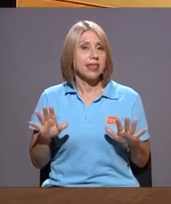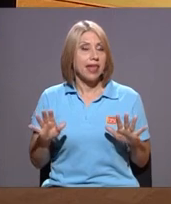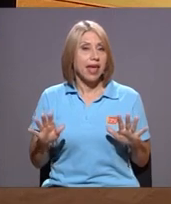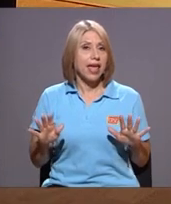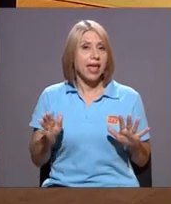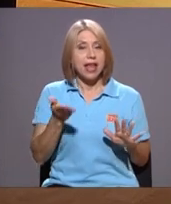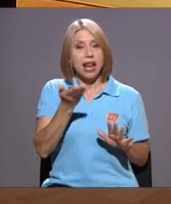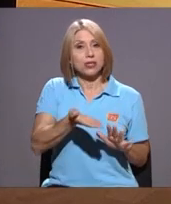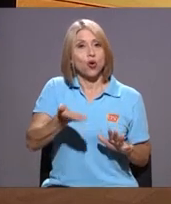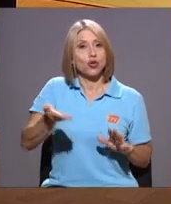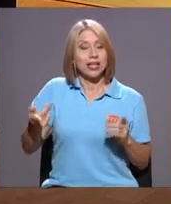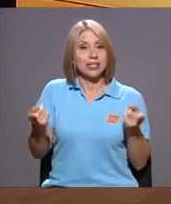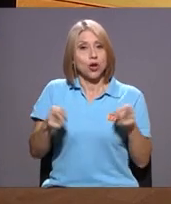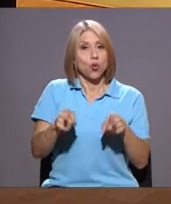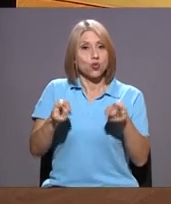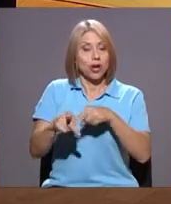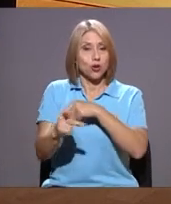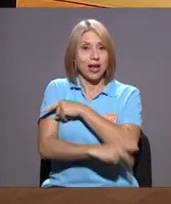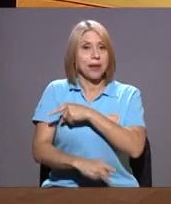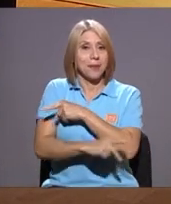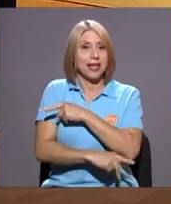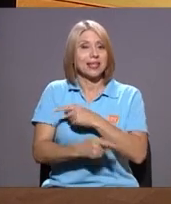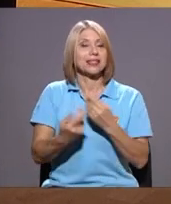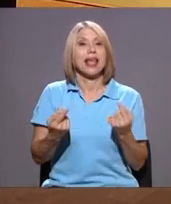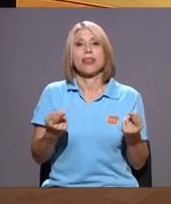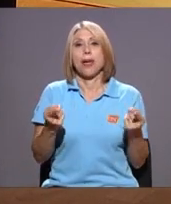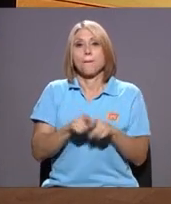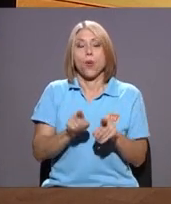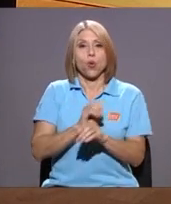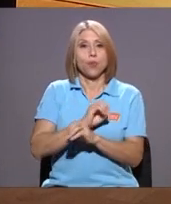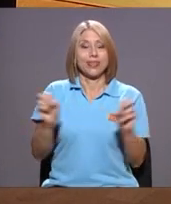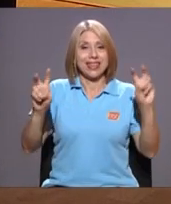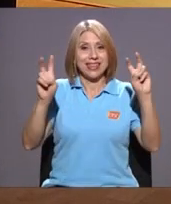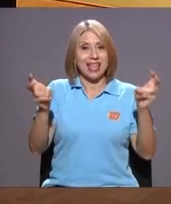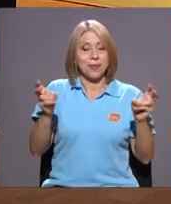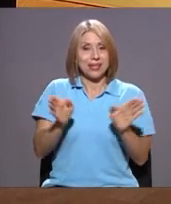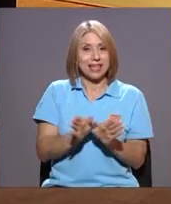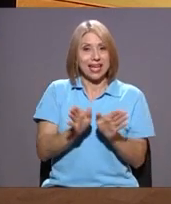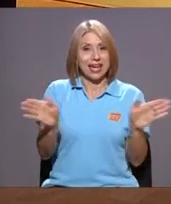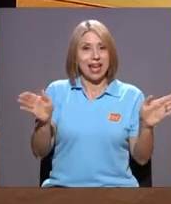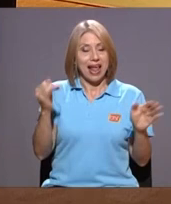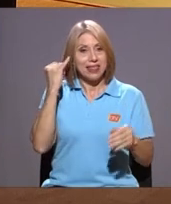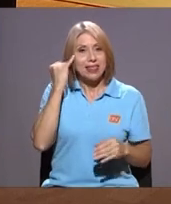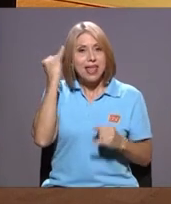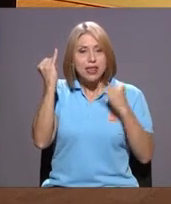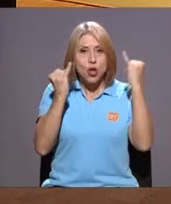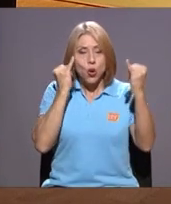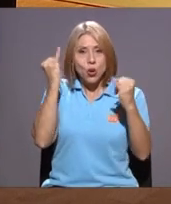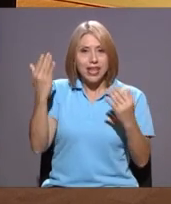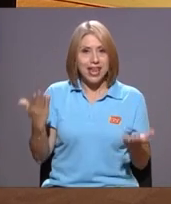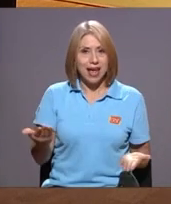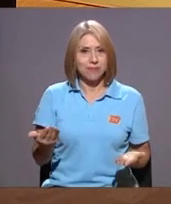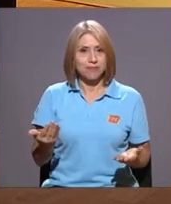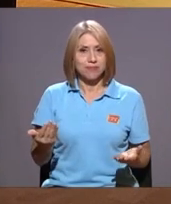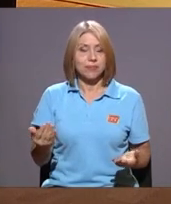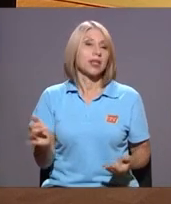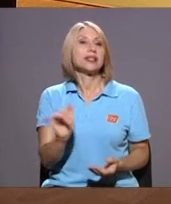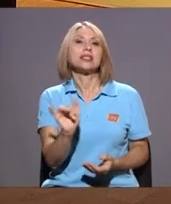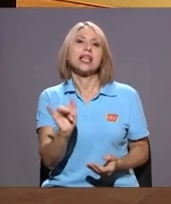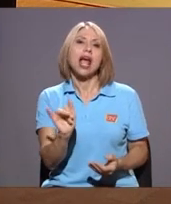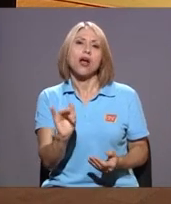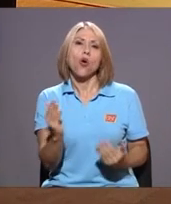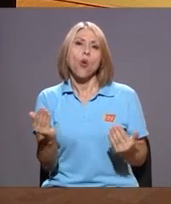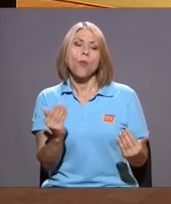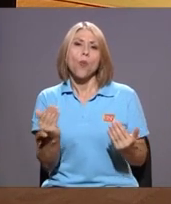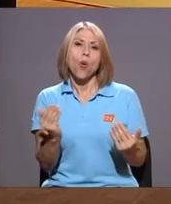y cosas que ocurrieron en el país ni los temas en general me parece de ideología serían como los que